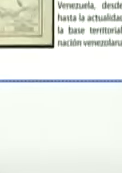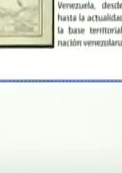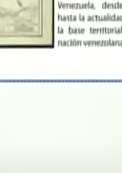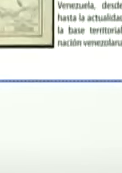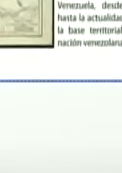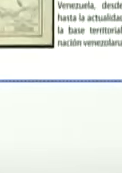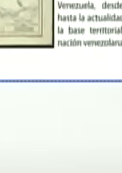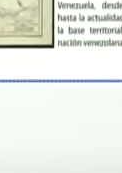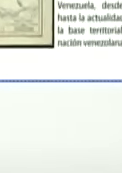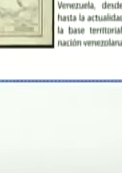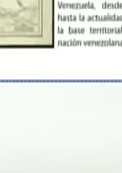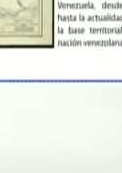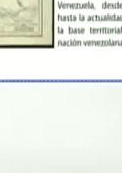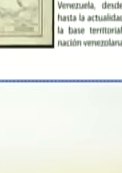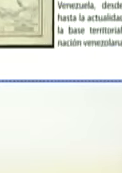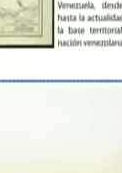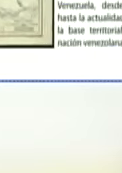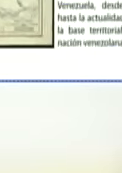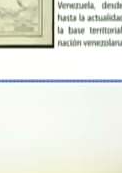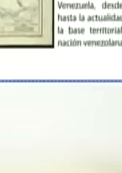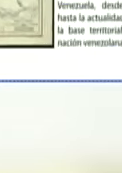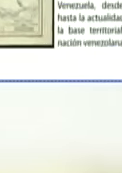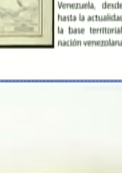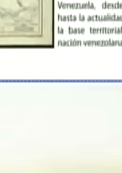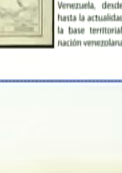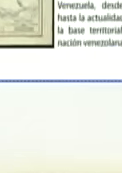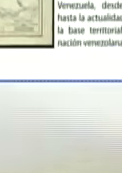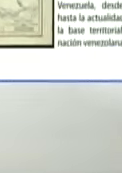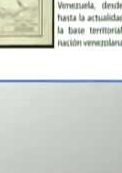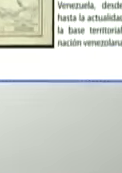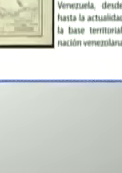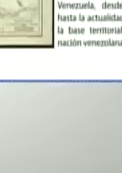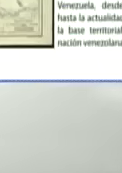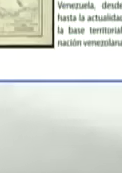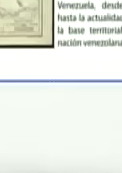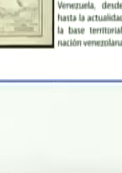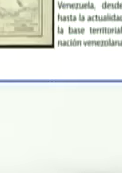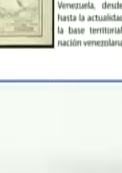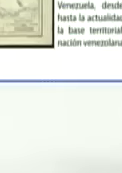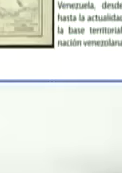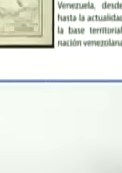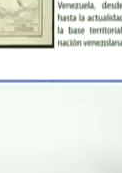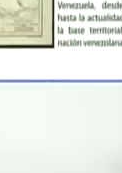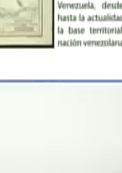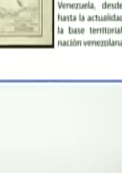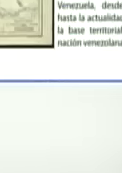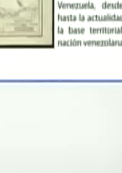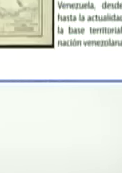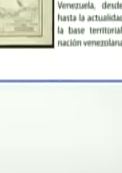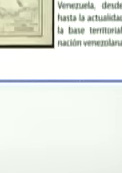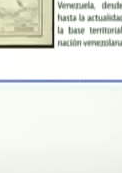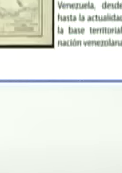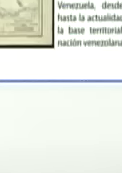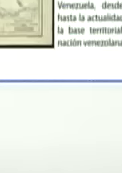Venezuela, creada en 1777, constituye la base del